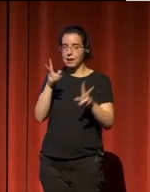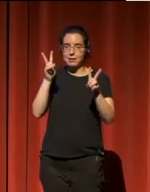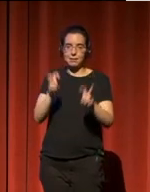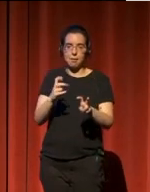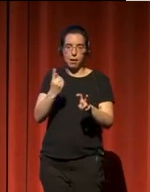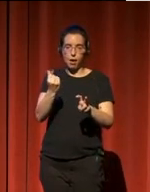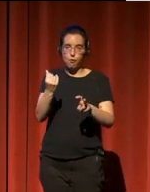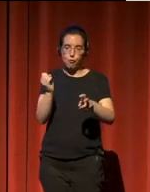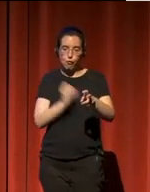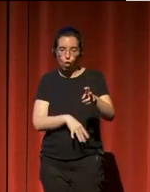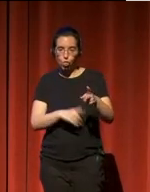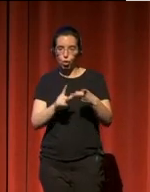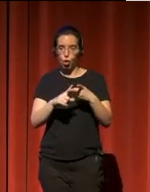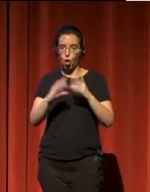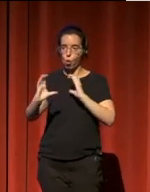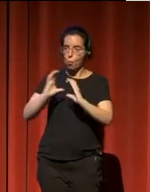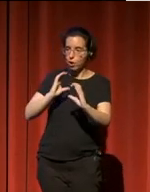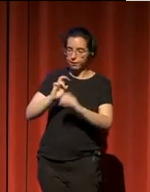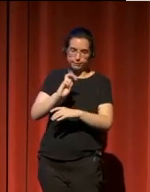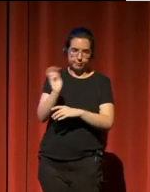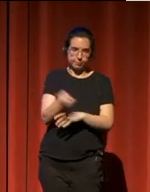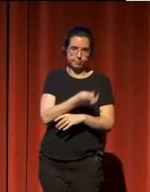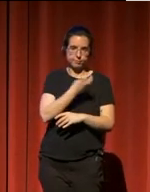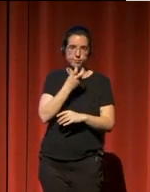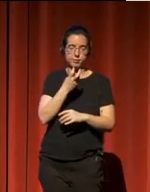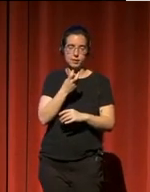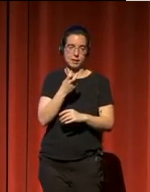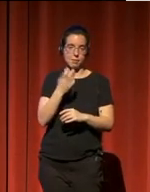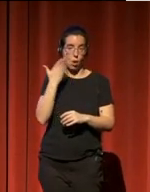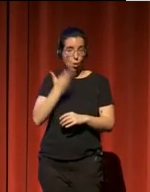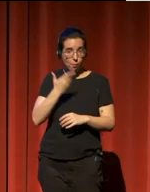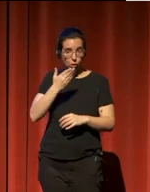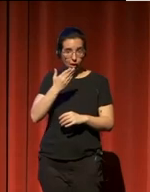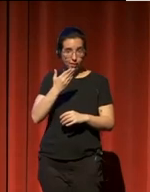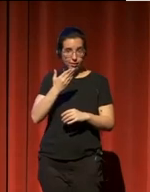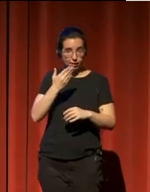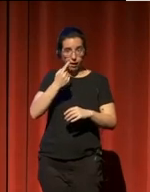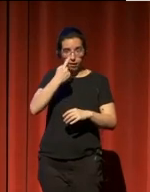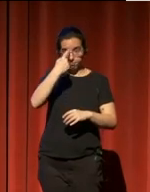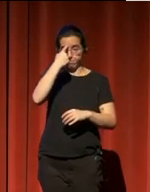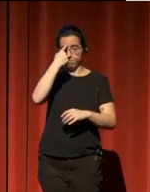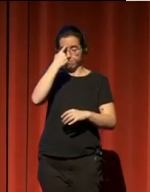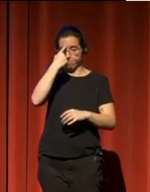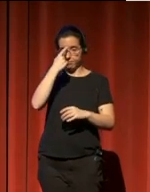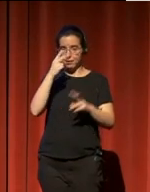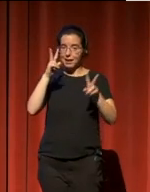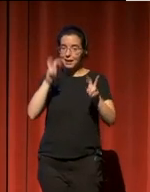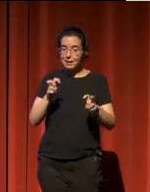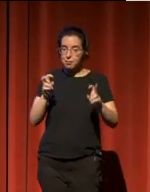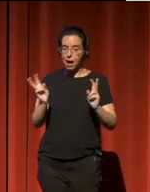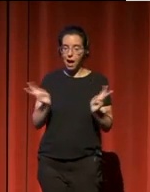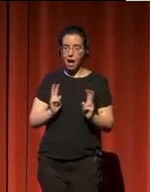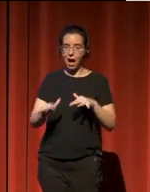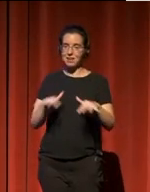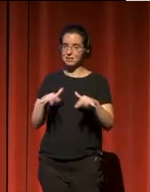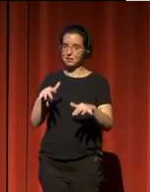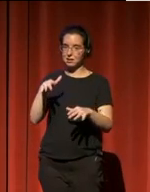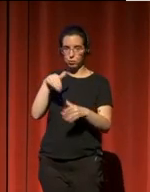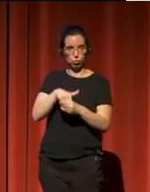comunicación etcétera vale pero subrayamos esa idea de ser parte activa